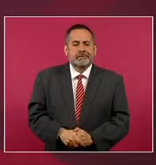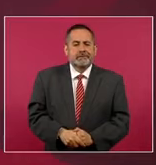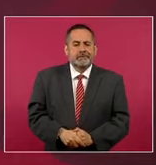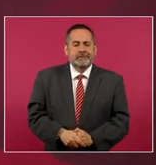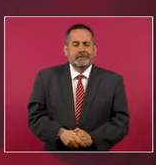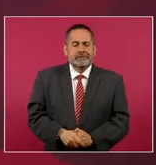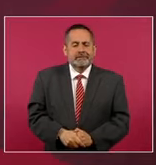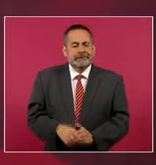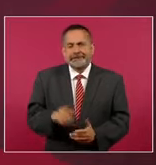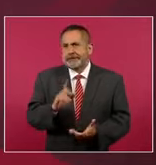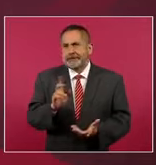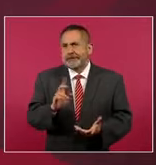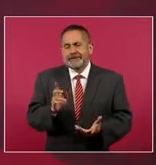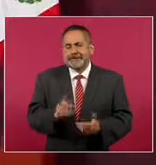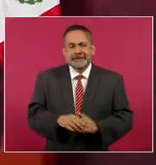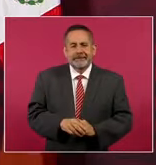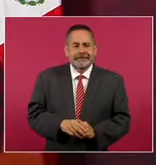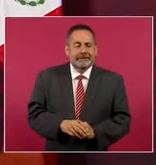es para